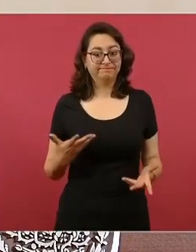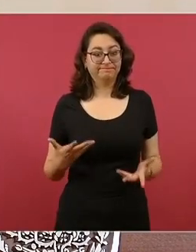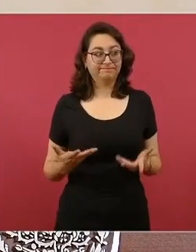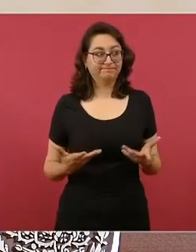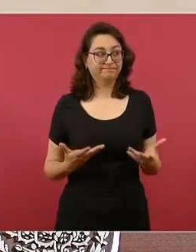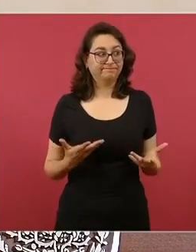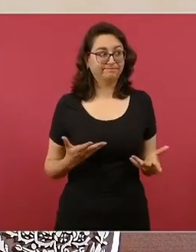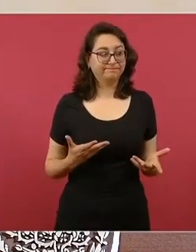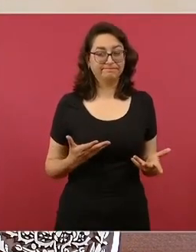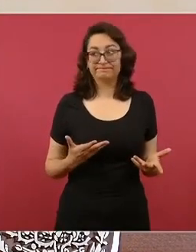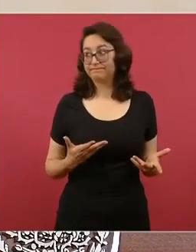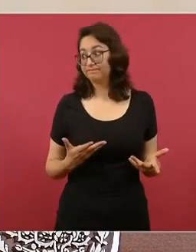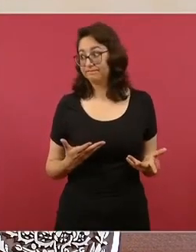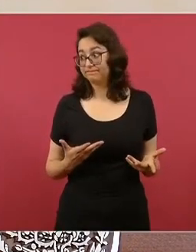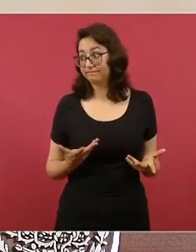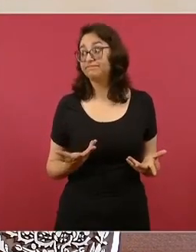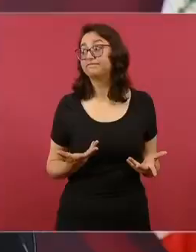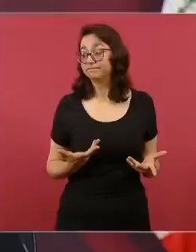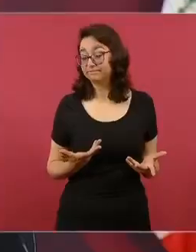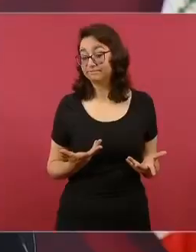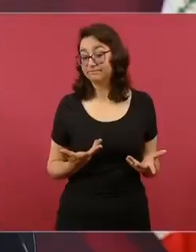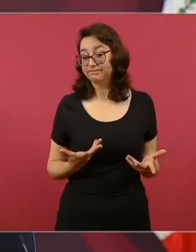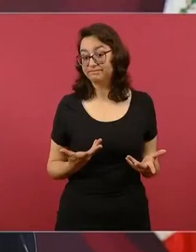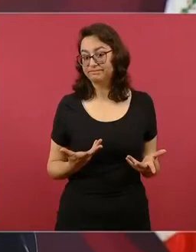volteó a ver